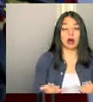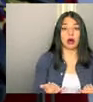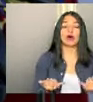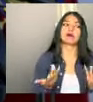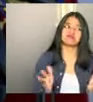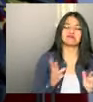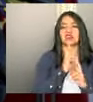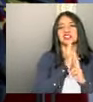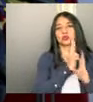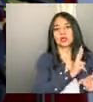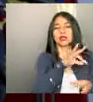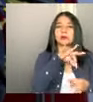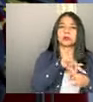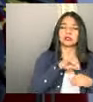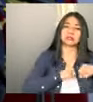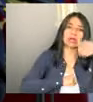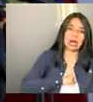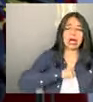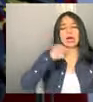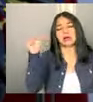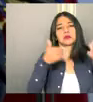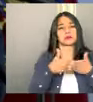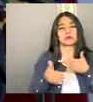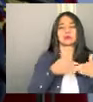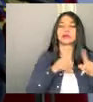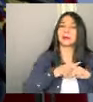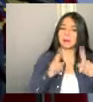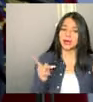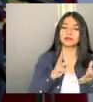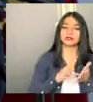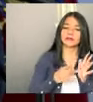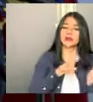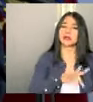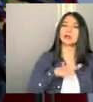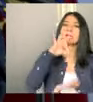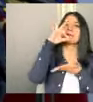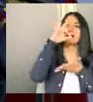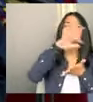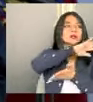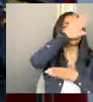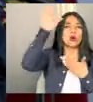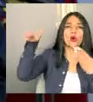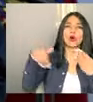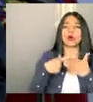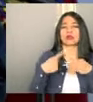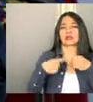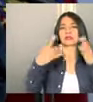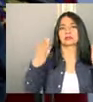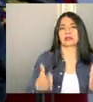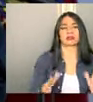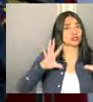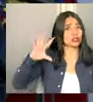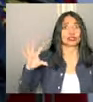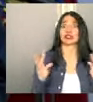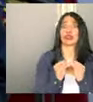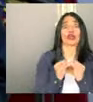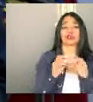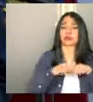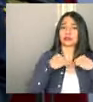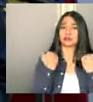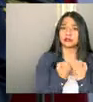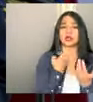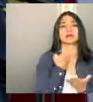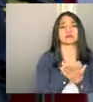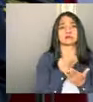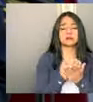resultados electorales, vamos a representar a la ciudad, a toda la ciudad. Esto significa a todos los sectores que hacen la vida social, económica,